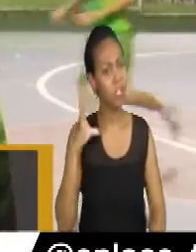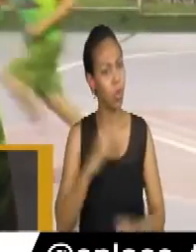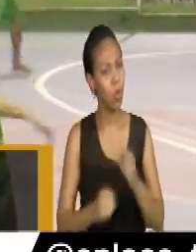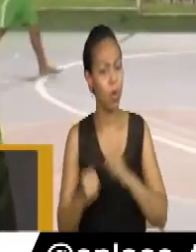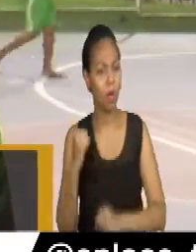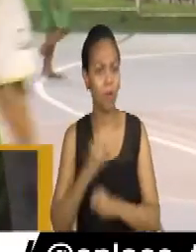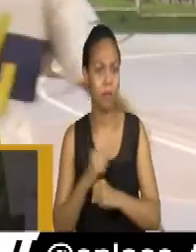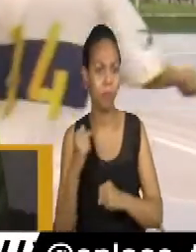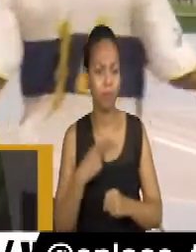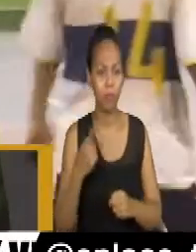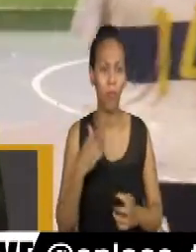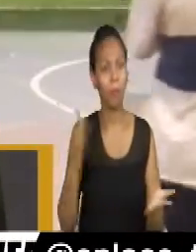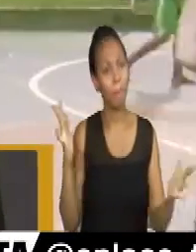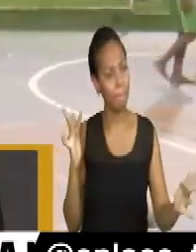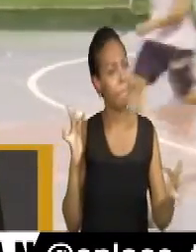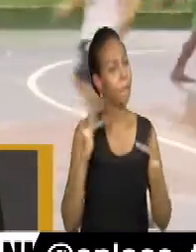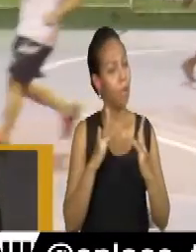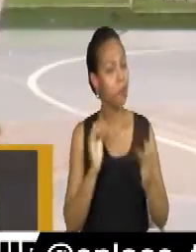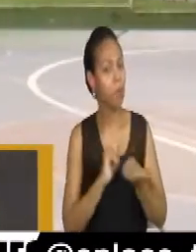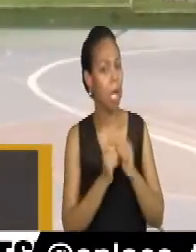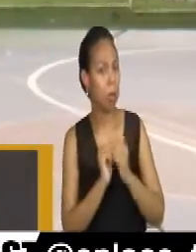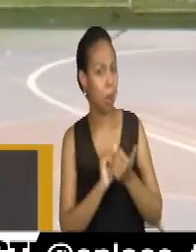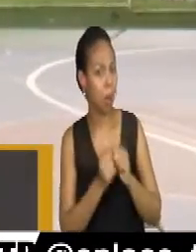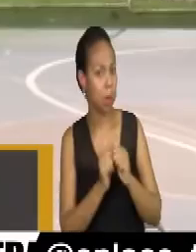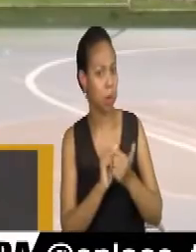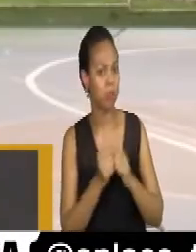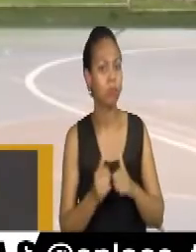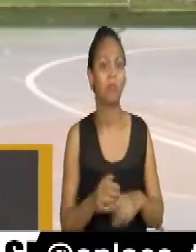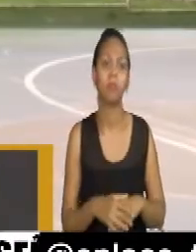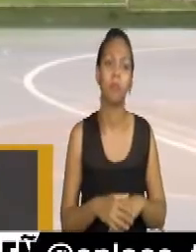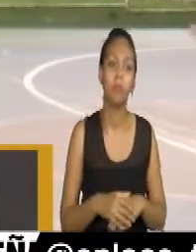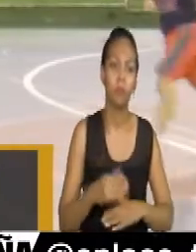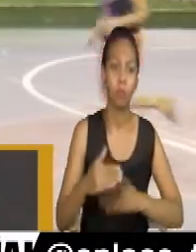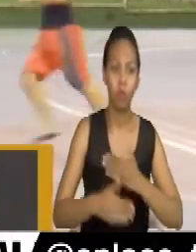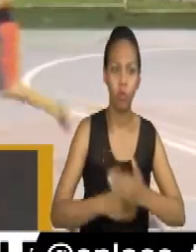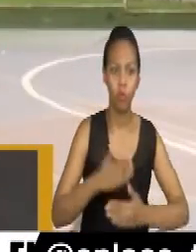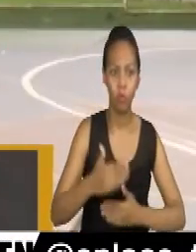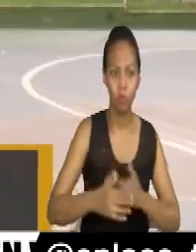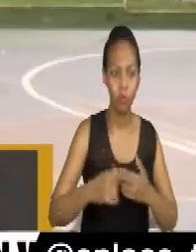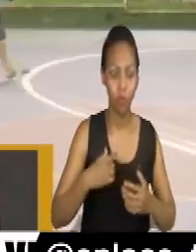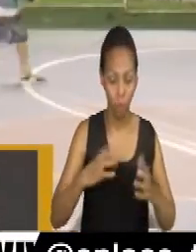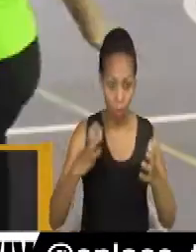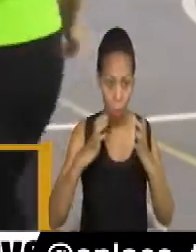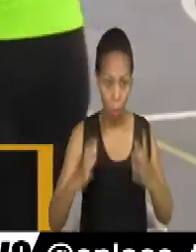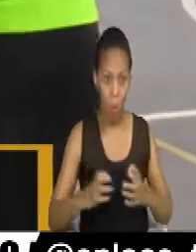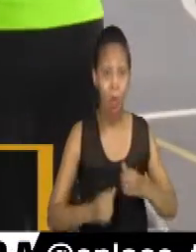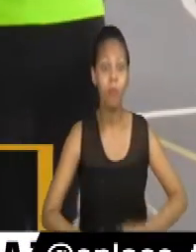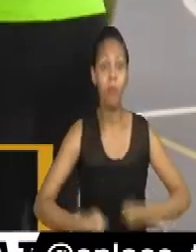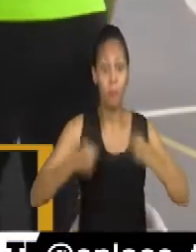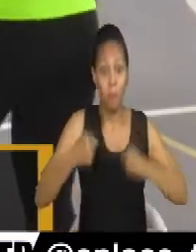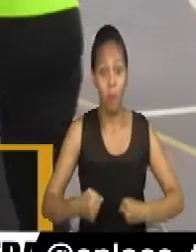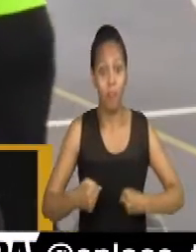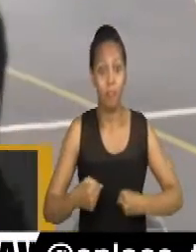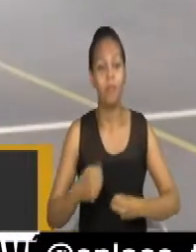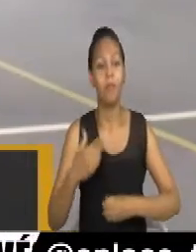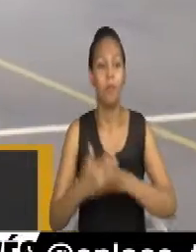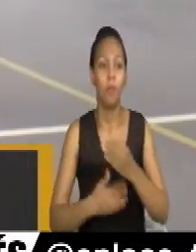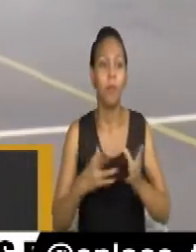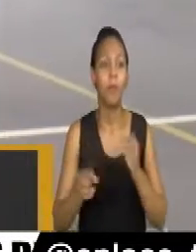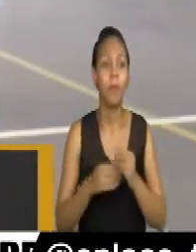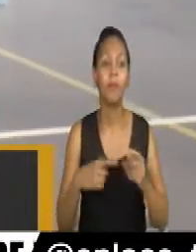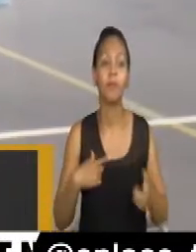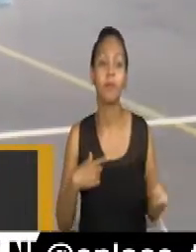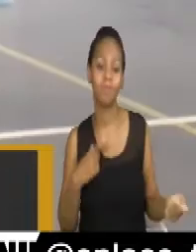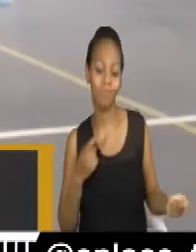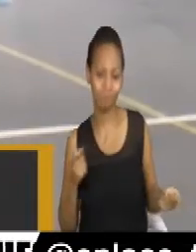este deporte. Fue un deporte que me ayudó a coger muchísimo estado físico. Aprendí autocontrol, se